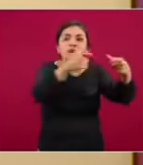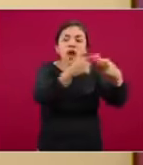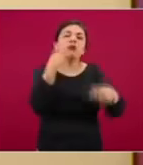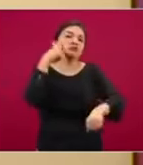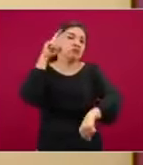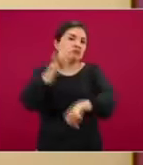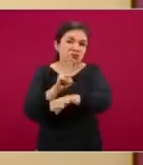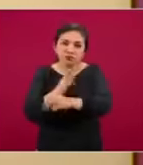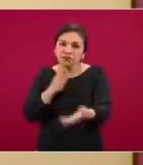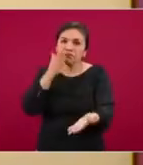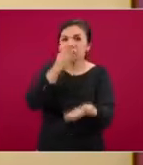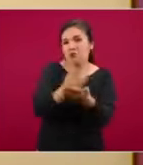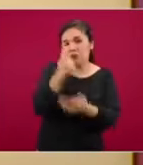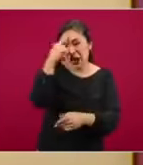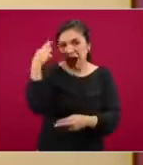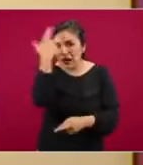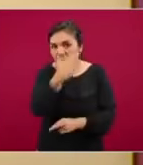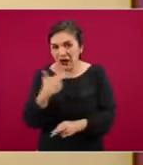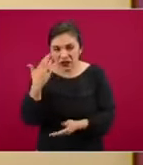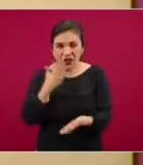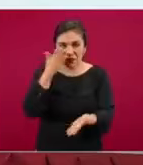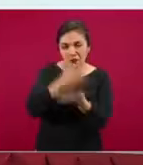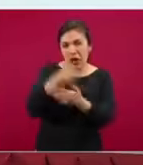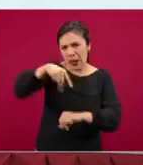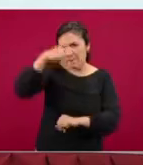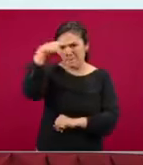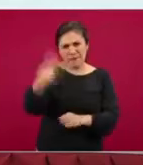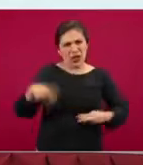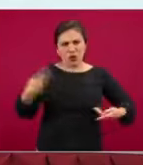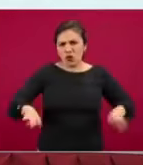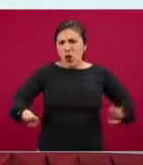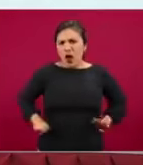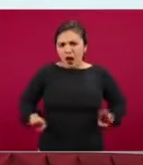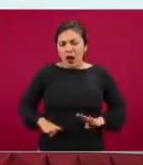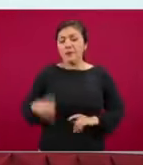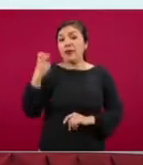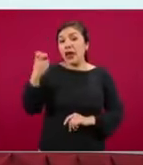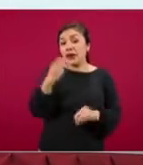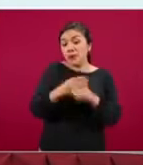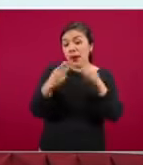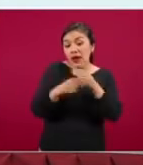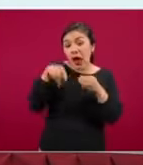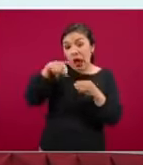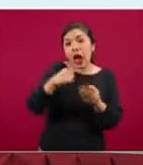bajo vigilancia epidemiológica en México, pero a través entonces de esta herramienta es que